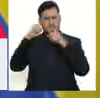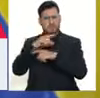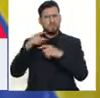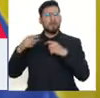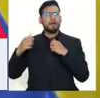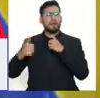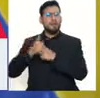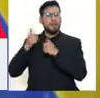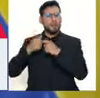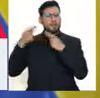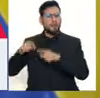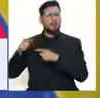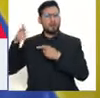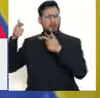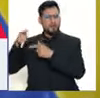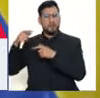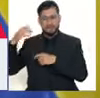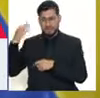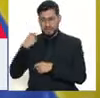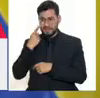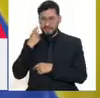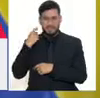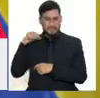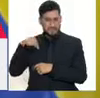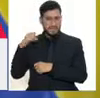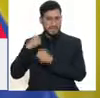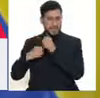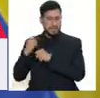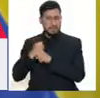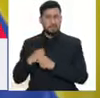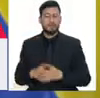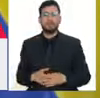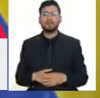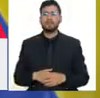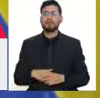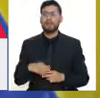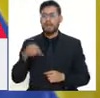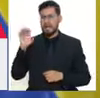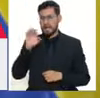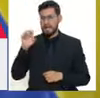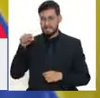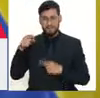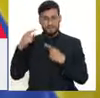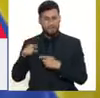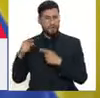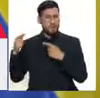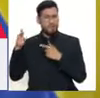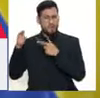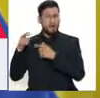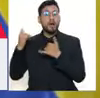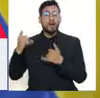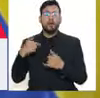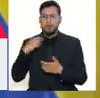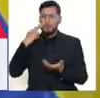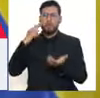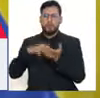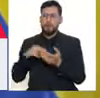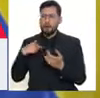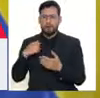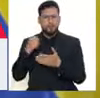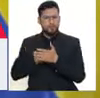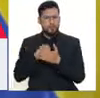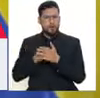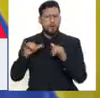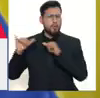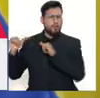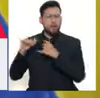de seguridad a inicios de este año, mediante el cual reconocemos este desafío común